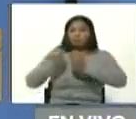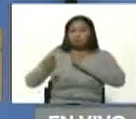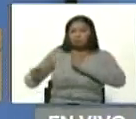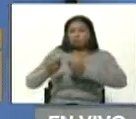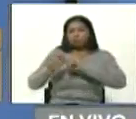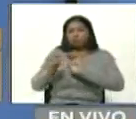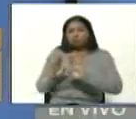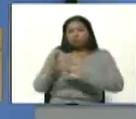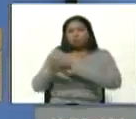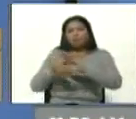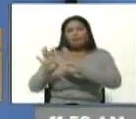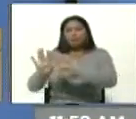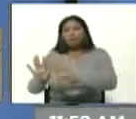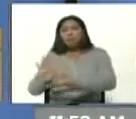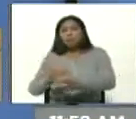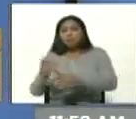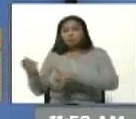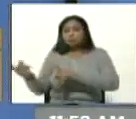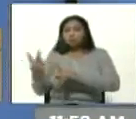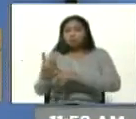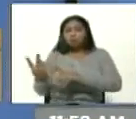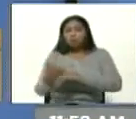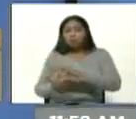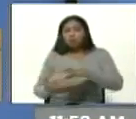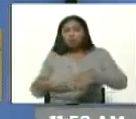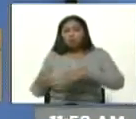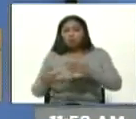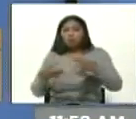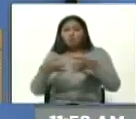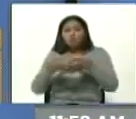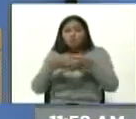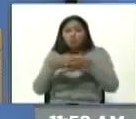¿por qué? Porque entre ellos